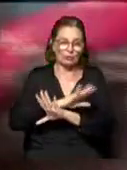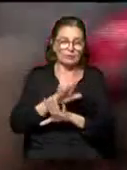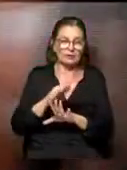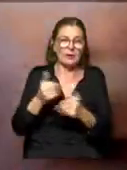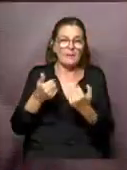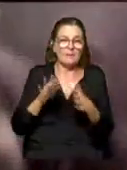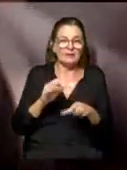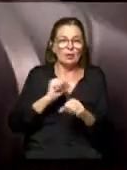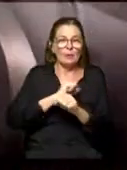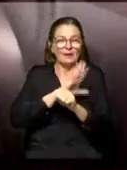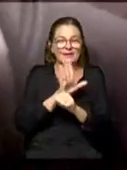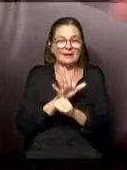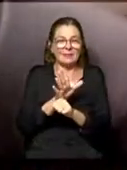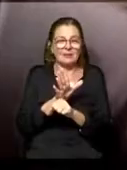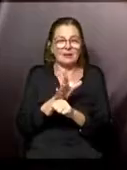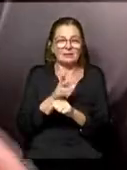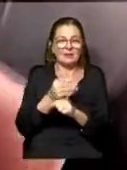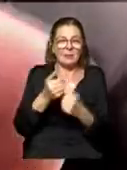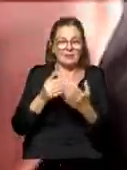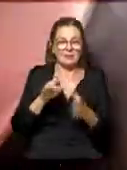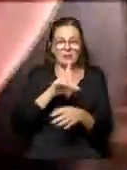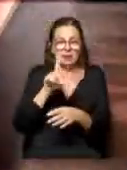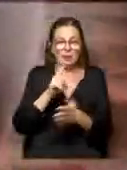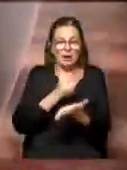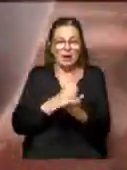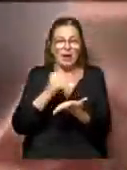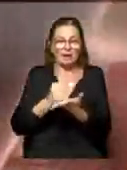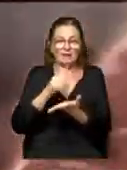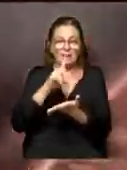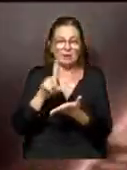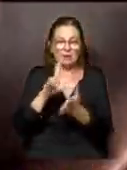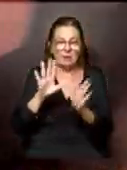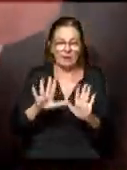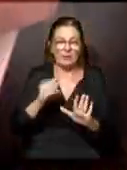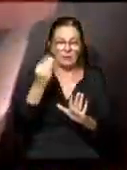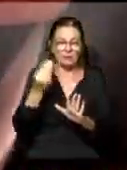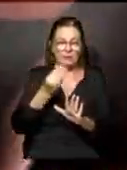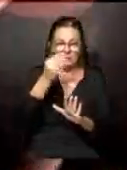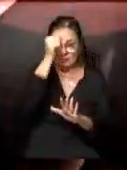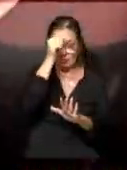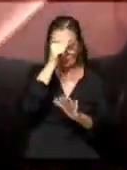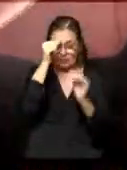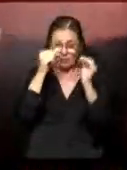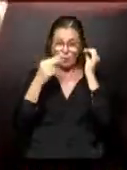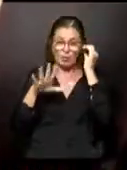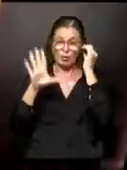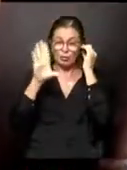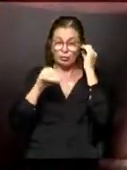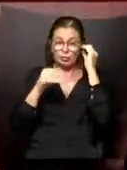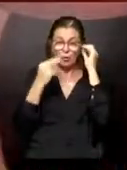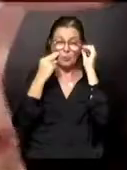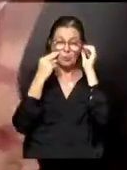pandemia sin parar, estábamos de lunes a lunes, paramos sábado y domingo por todos los problemas